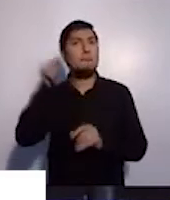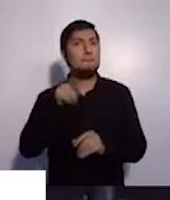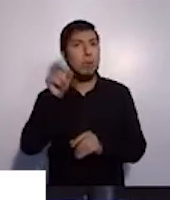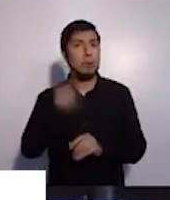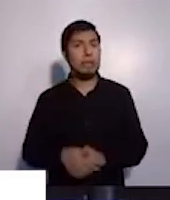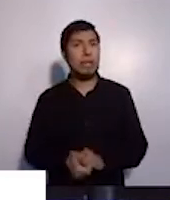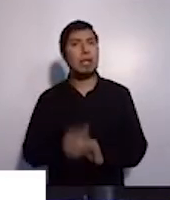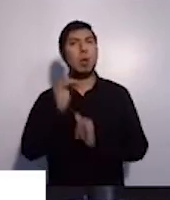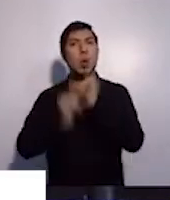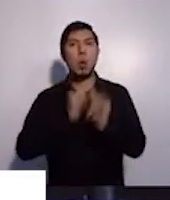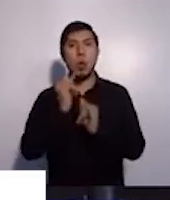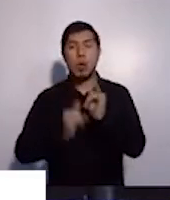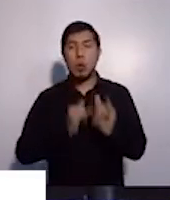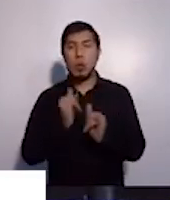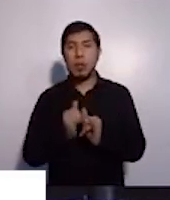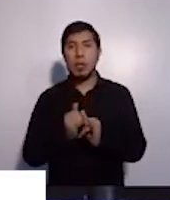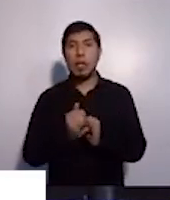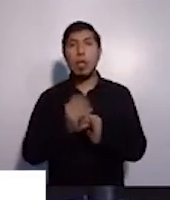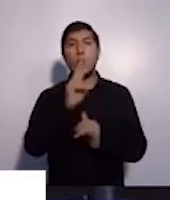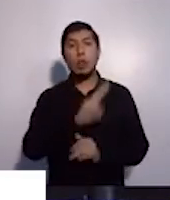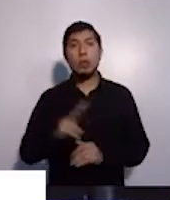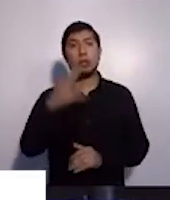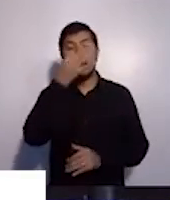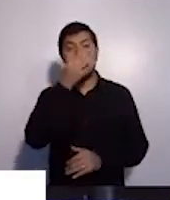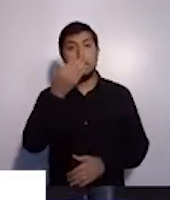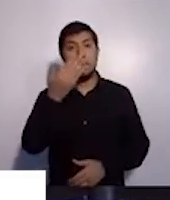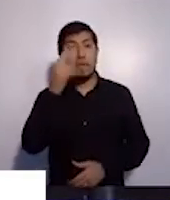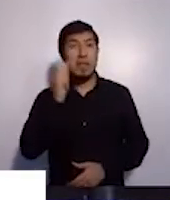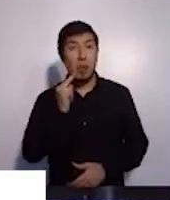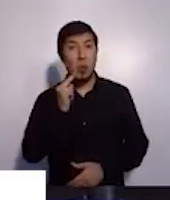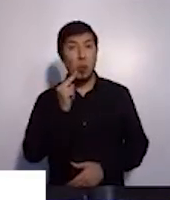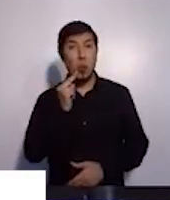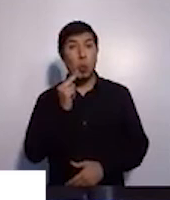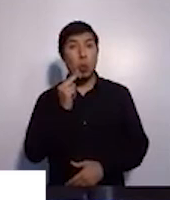Contamos al momento actual con un total de 229 casos